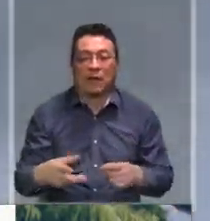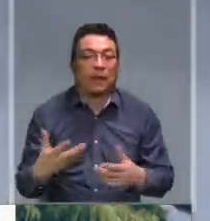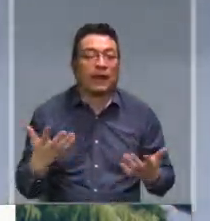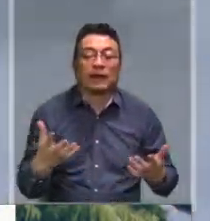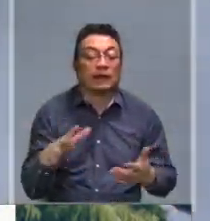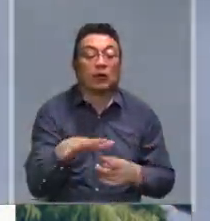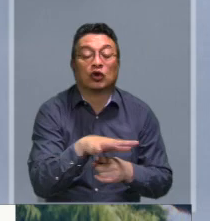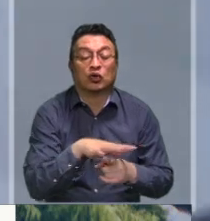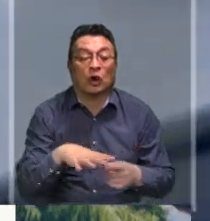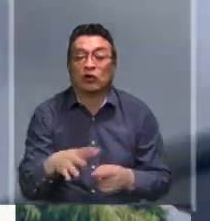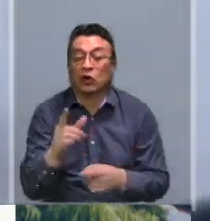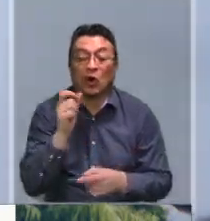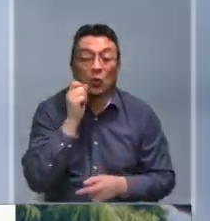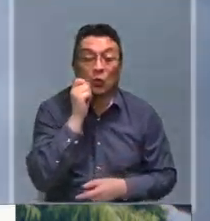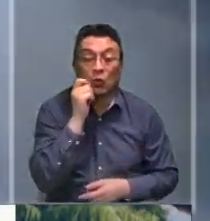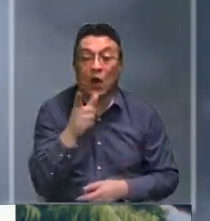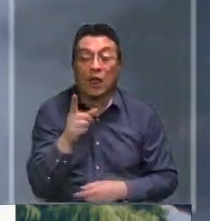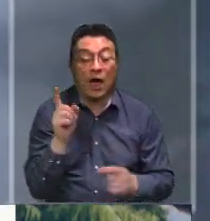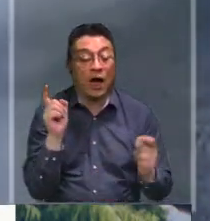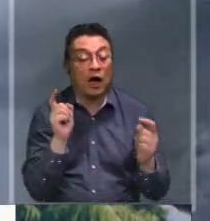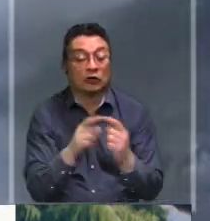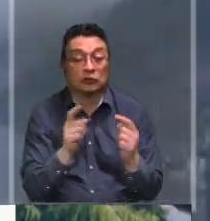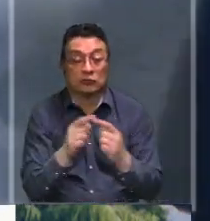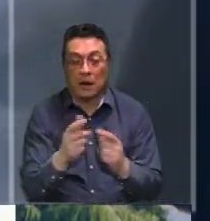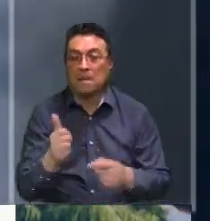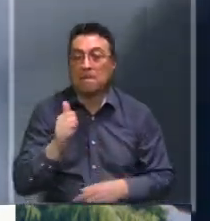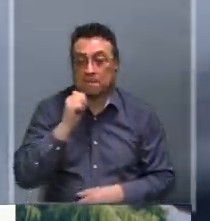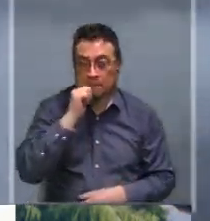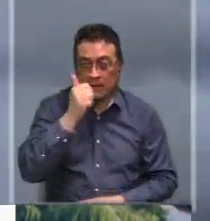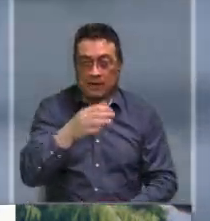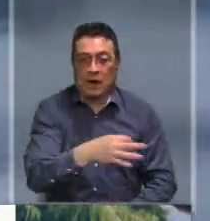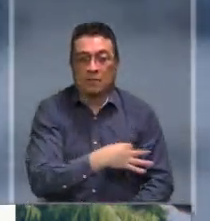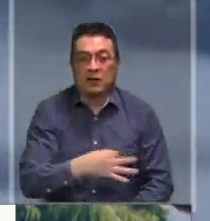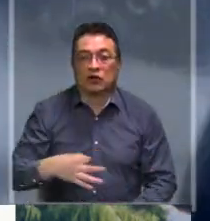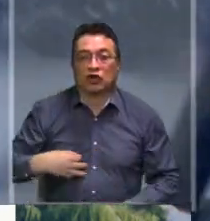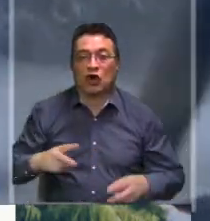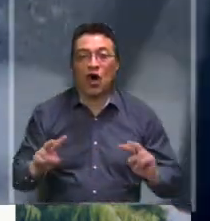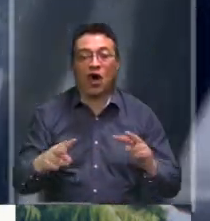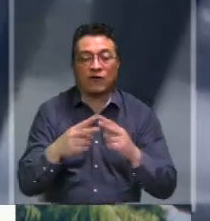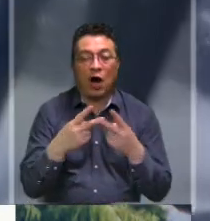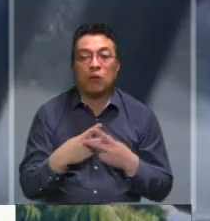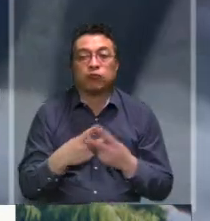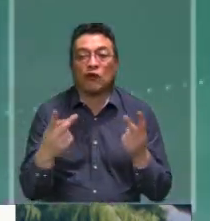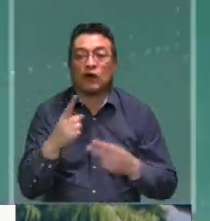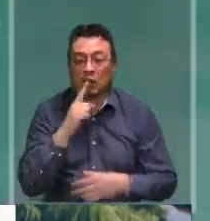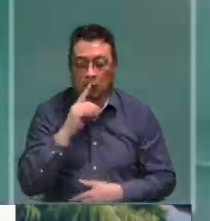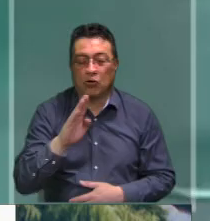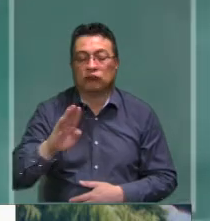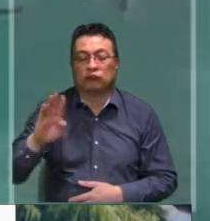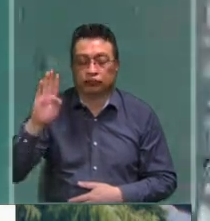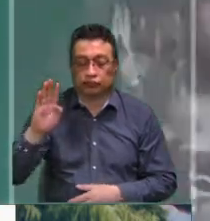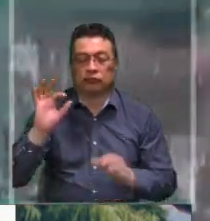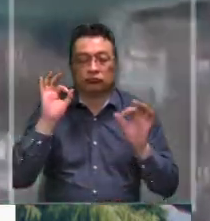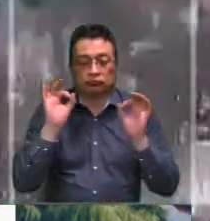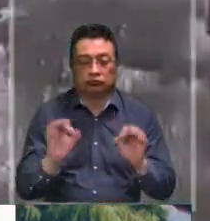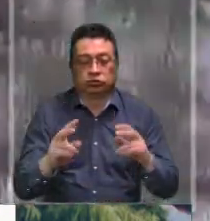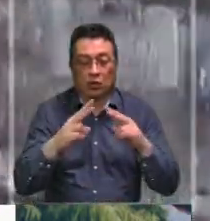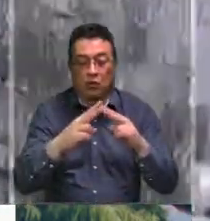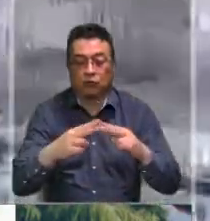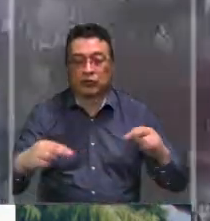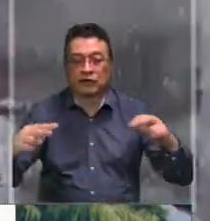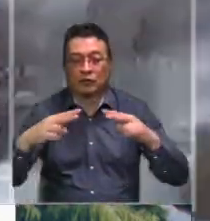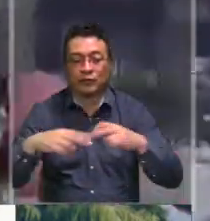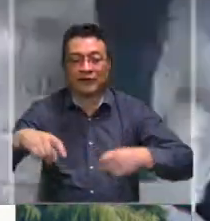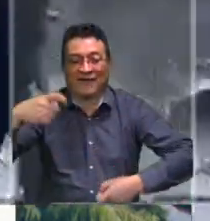situación, como les decía, de la conectividad? Ya mañana el Ministerio de Obras Públicas se comprometió a poder establecer estos puentes mecanos